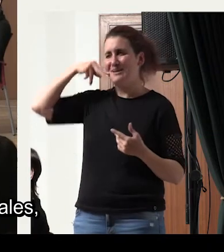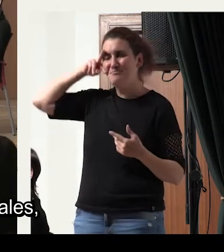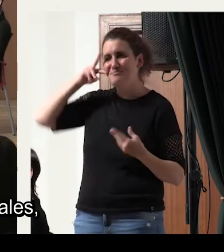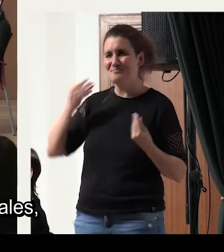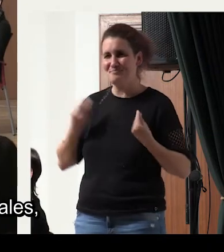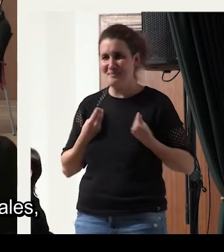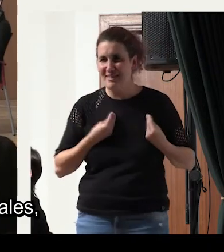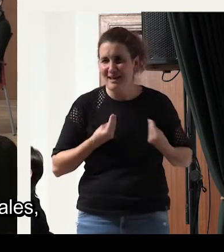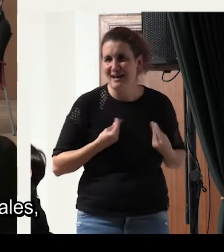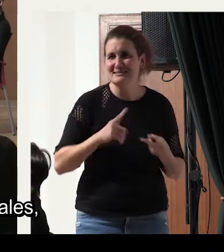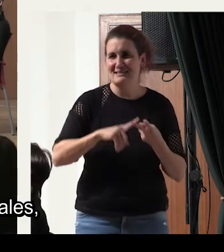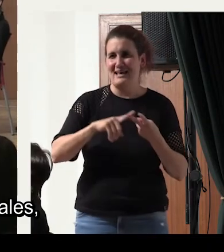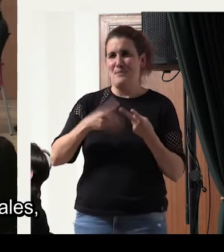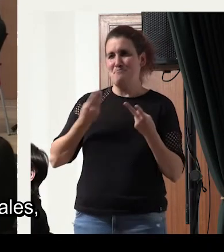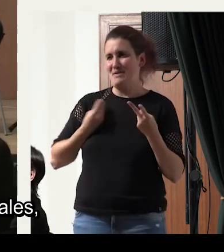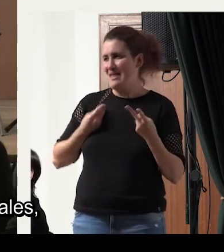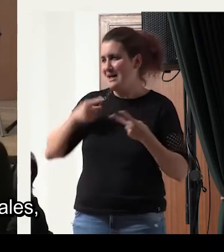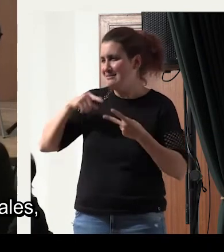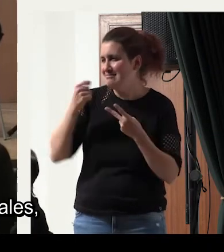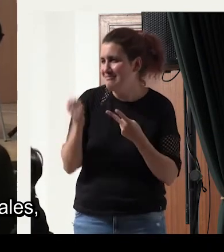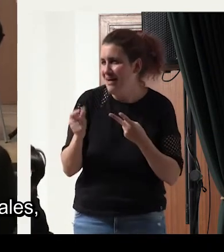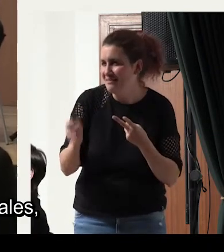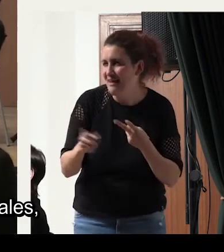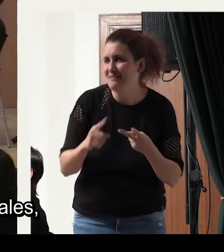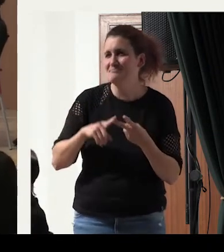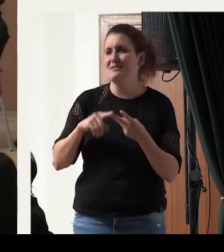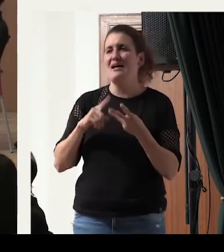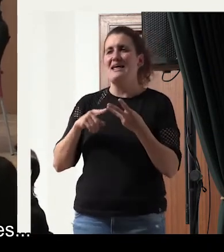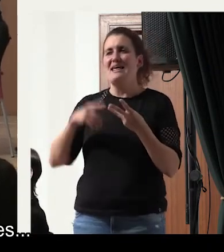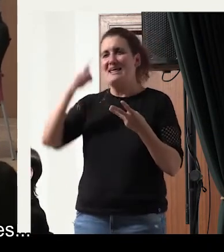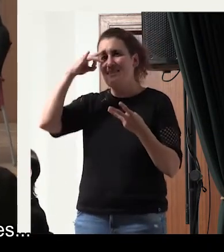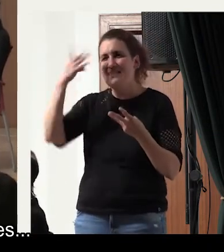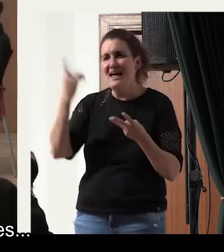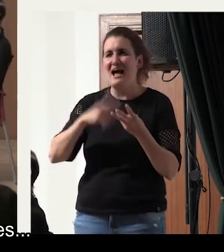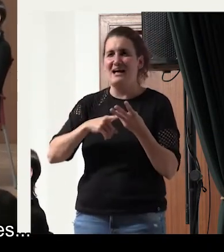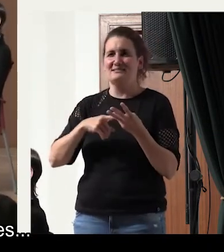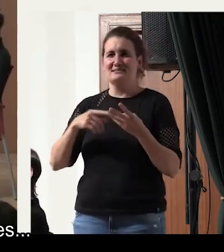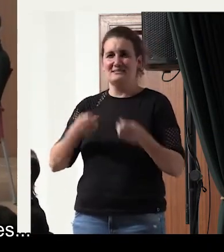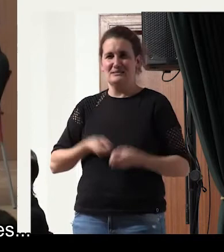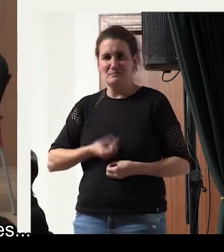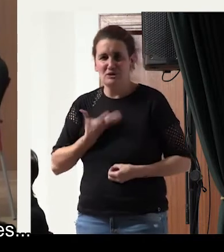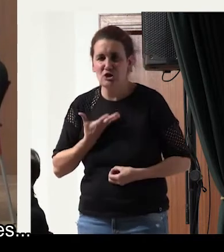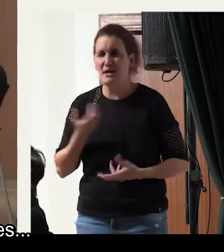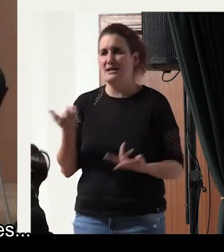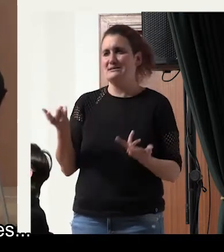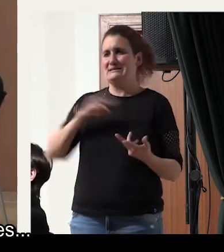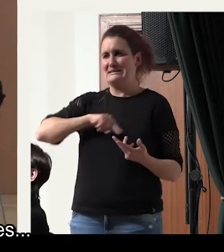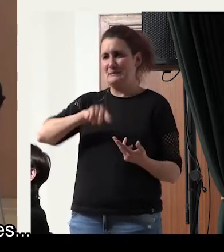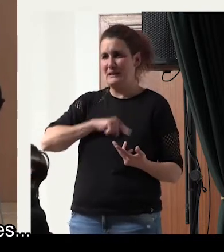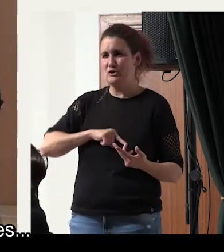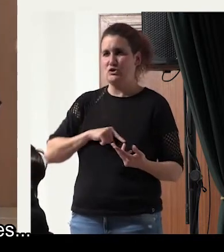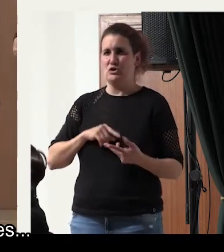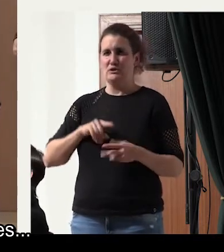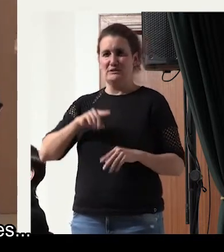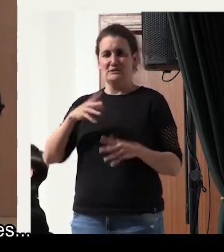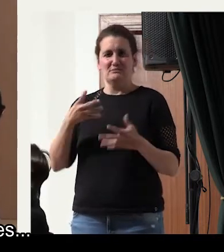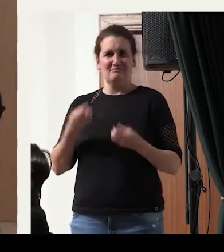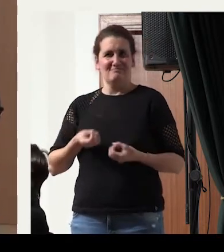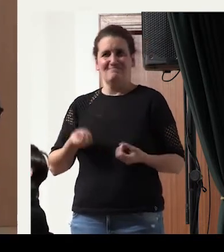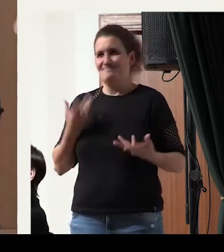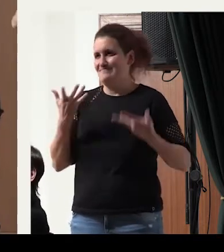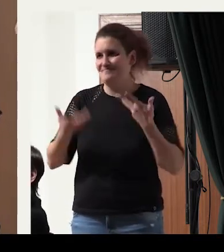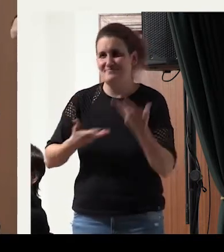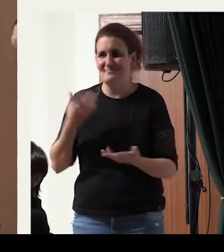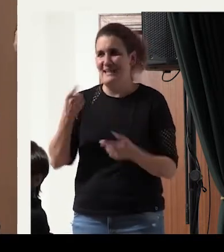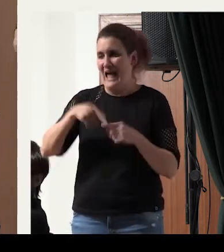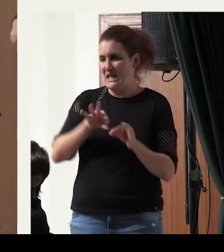de experiencias vitales, de nuestra vida cotidiana, de ideas, de impresiones, de sentimientos, de sensaciones.